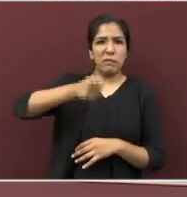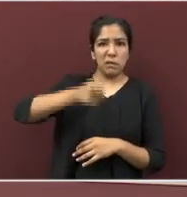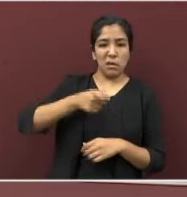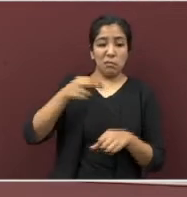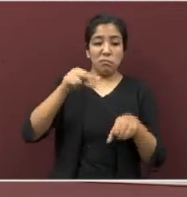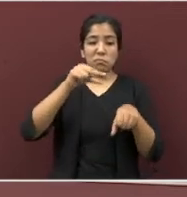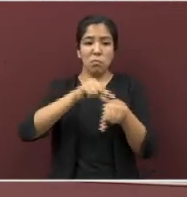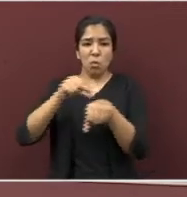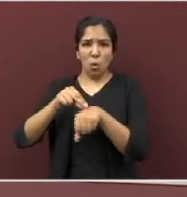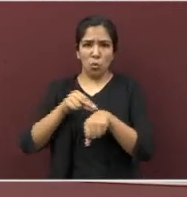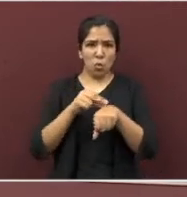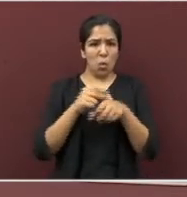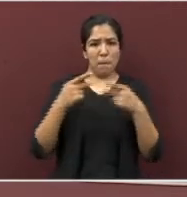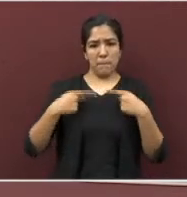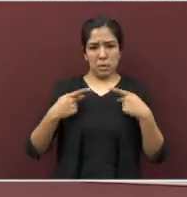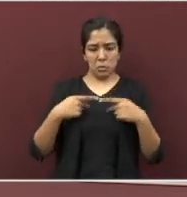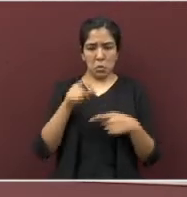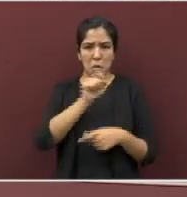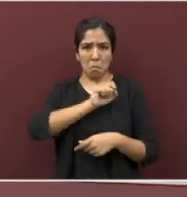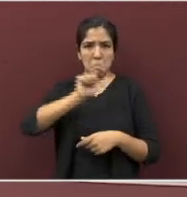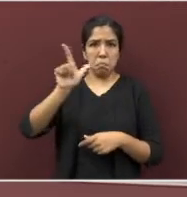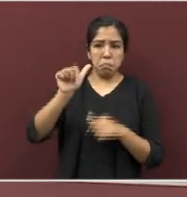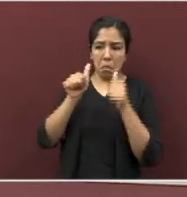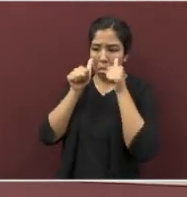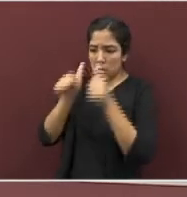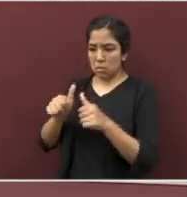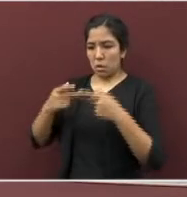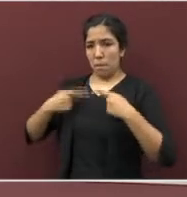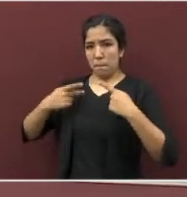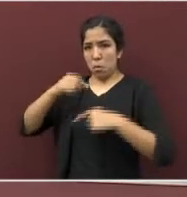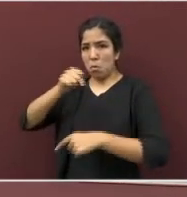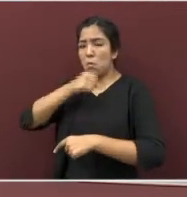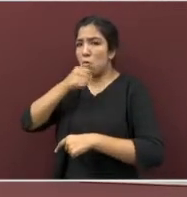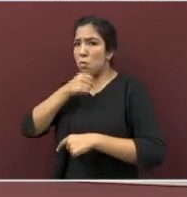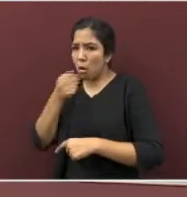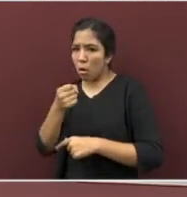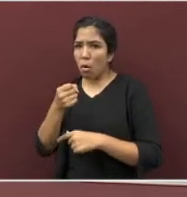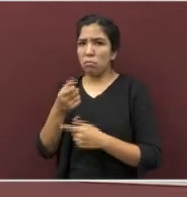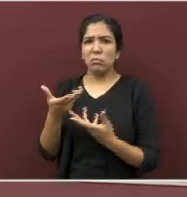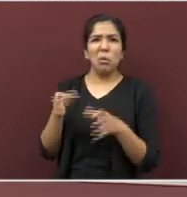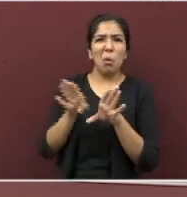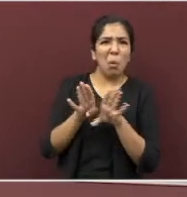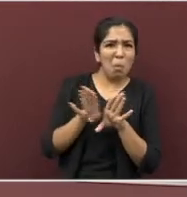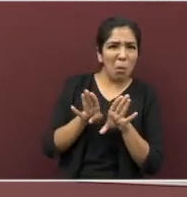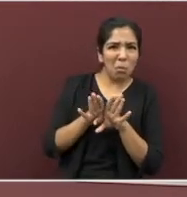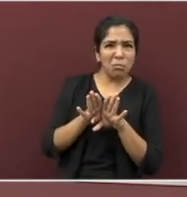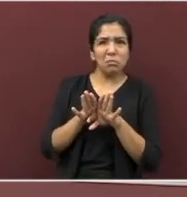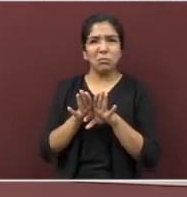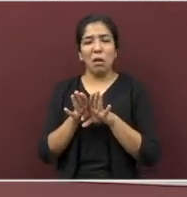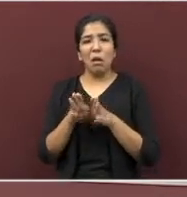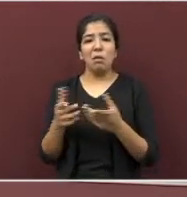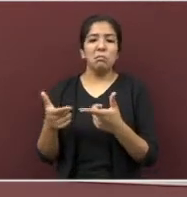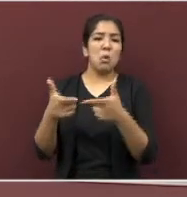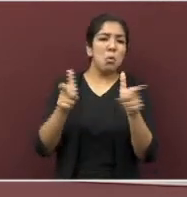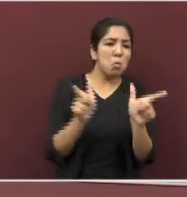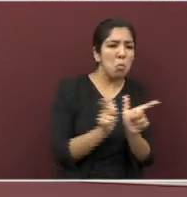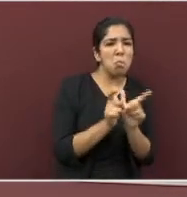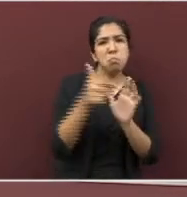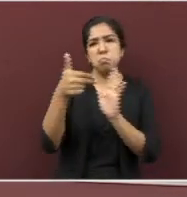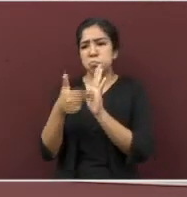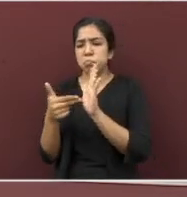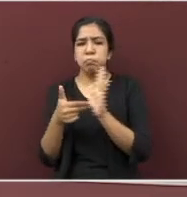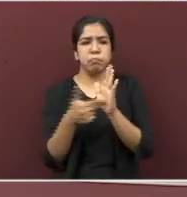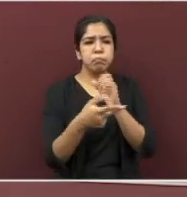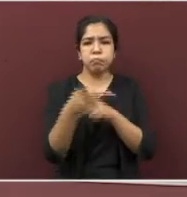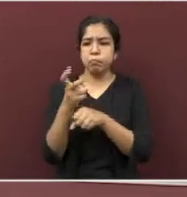realizando intervenciones personales y grupales a través de talleres y capacitaciones que sin lugar a duda